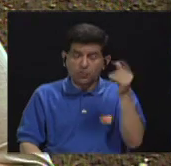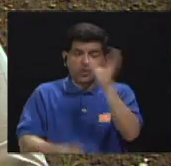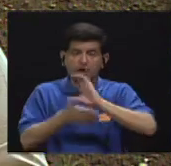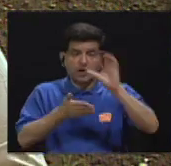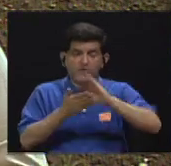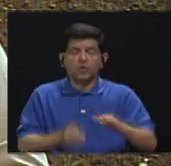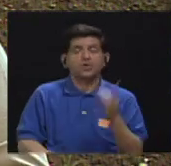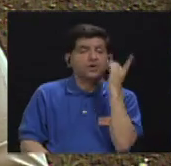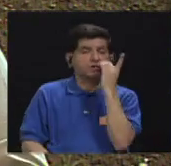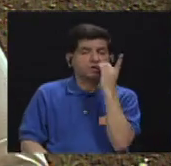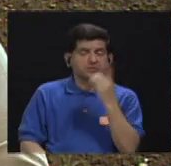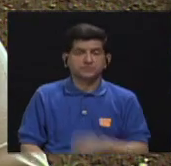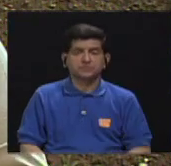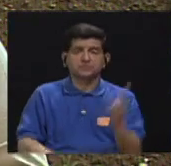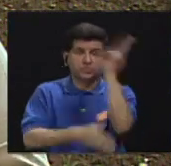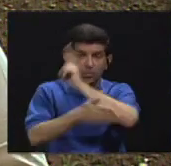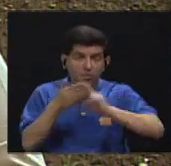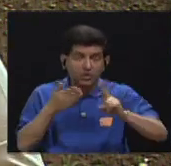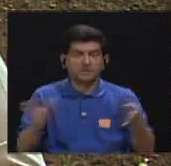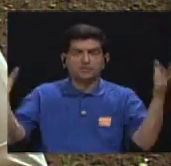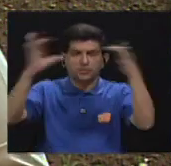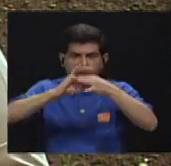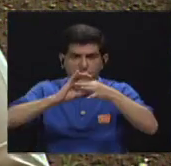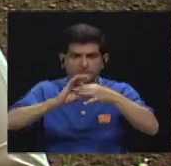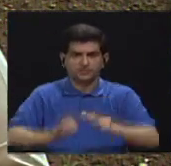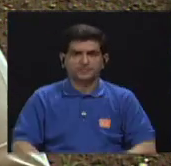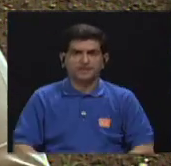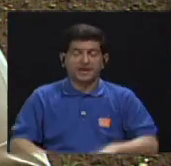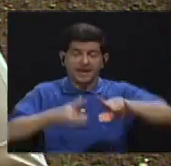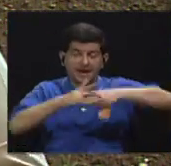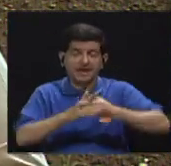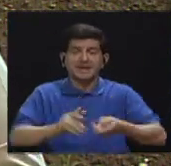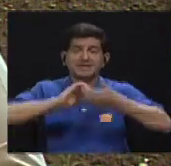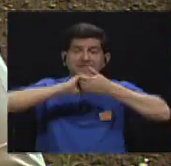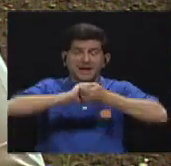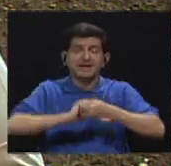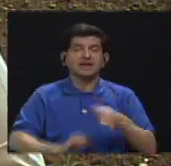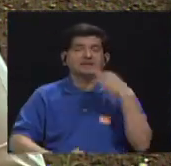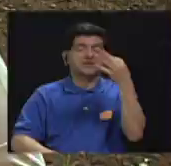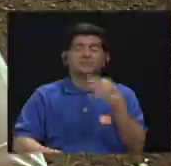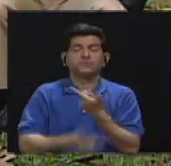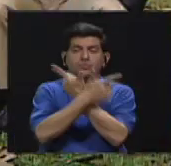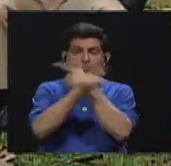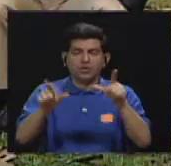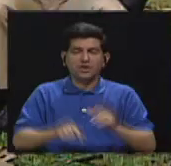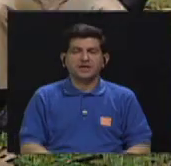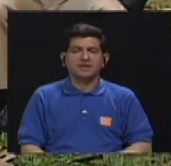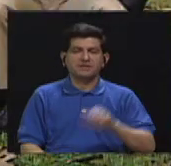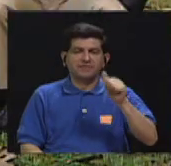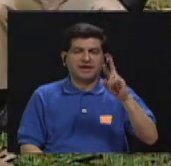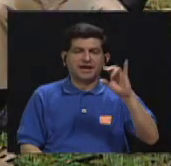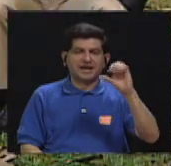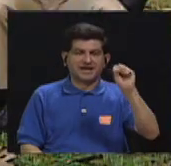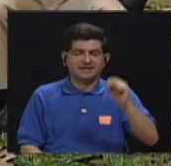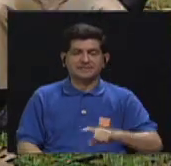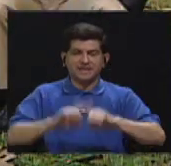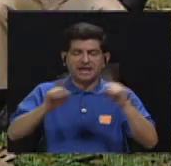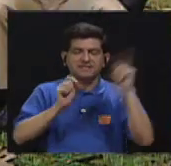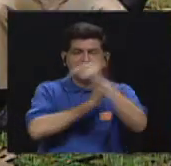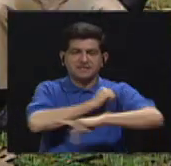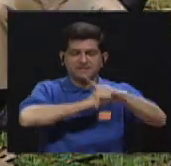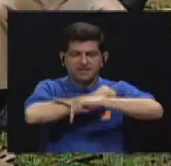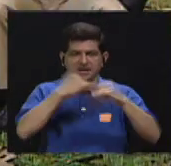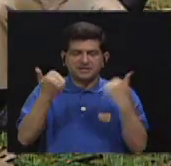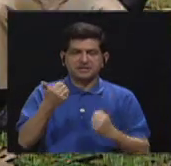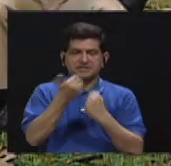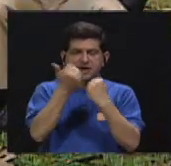colegios dentales, las universidades se unan. Y de ahí nace la Alianza por un Futuro Libre de Caries. Y se ha ido lanzando en diferentes países